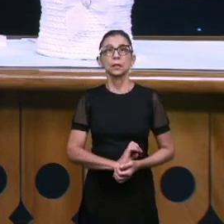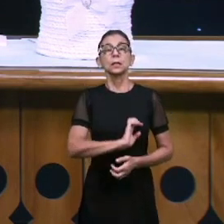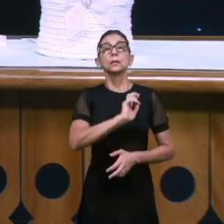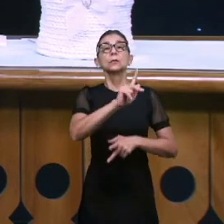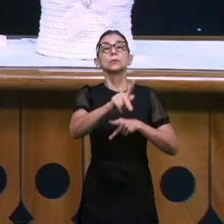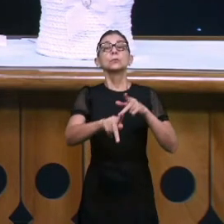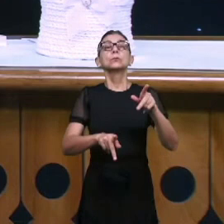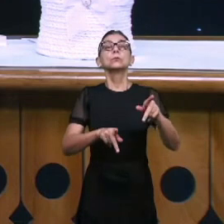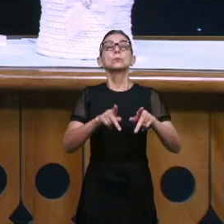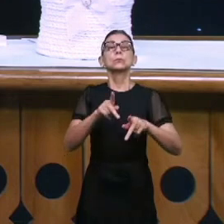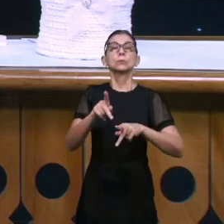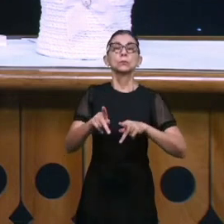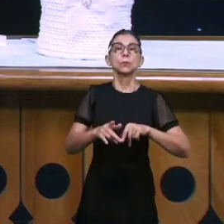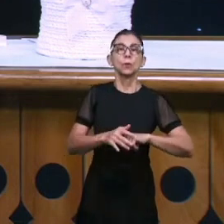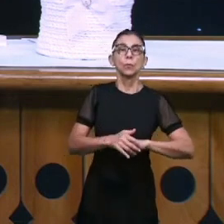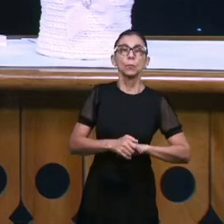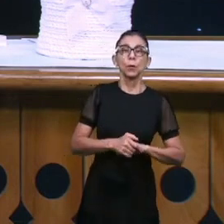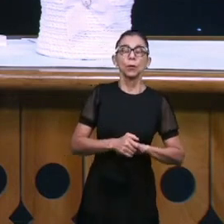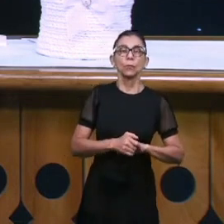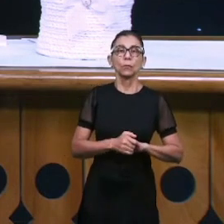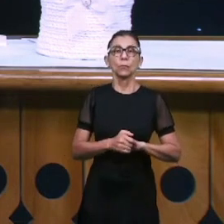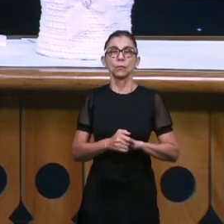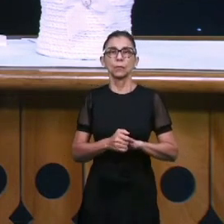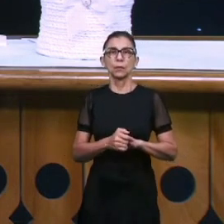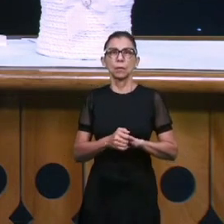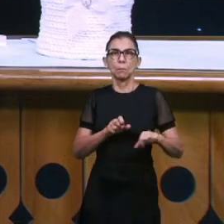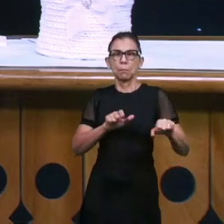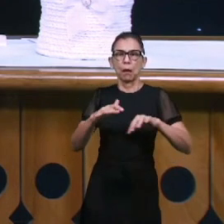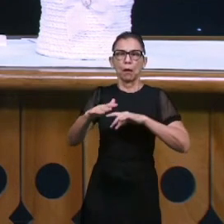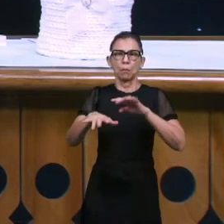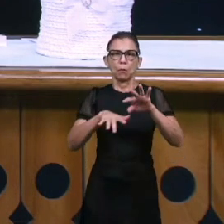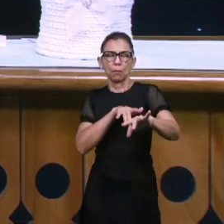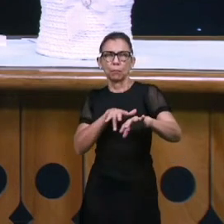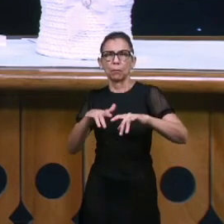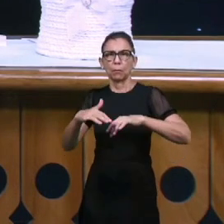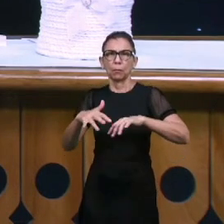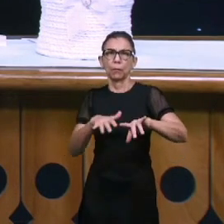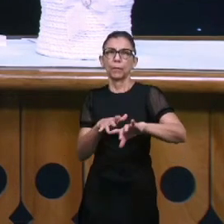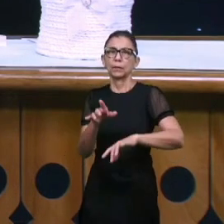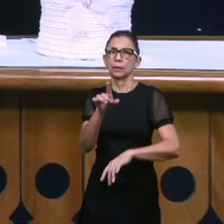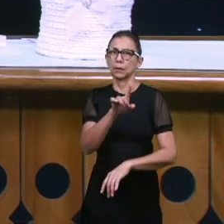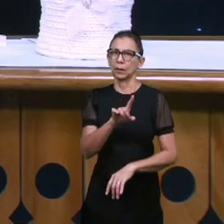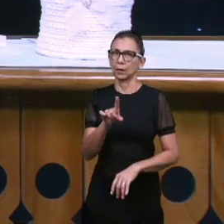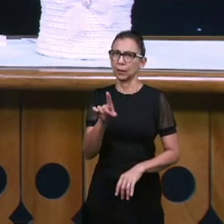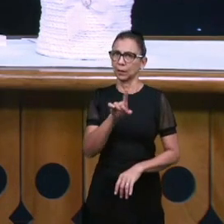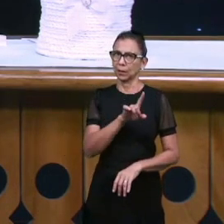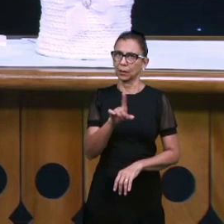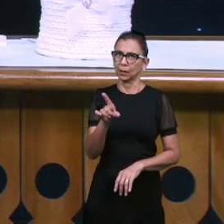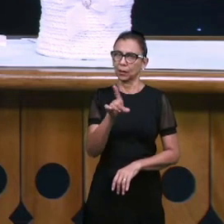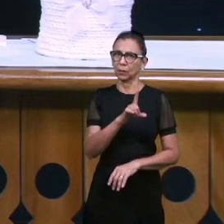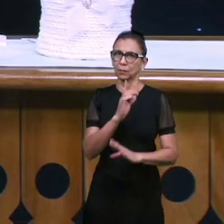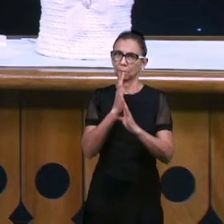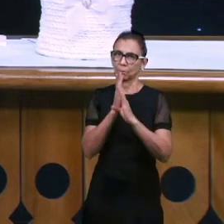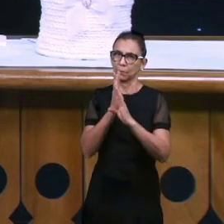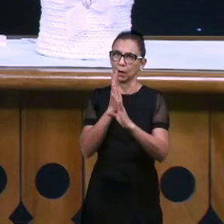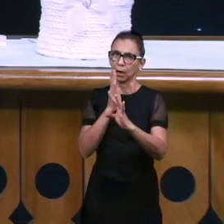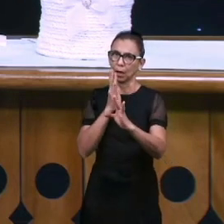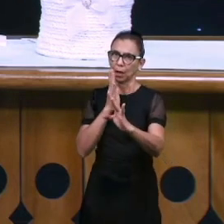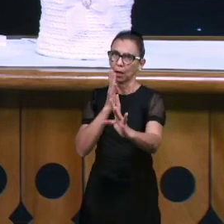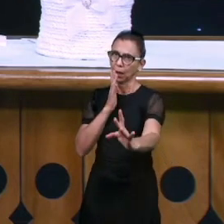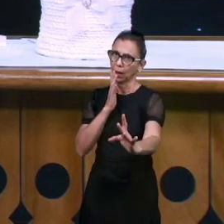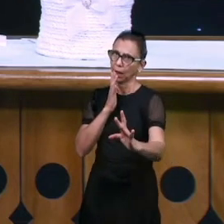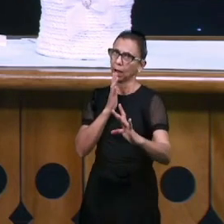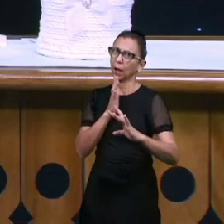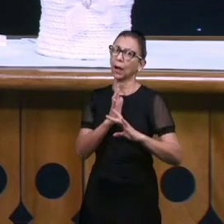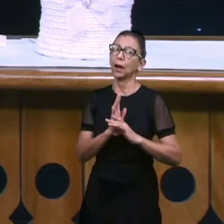unos reunidos, en un solo lugar, es cuerpo, no es uno va a pasar por allá, otro por allá, no, todos van a pasar por el arca. ¿Por qué? Porque el arca